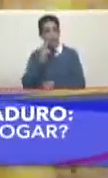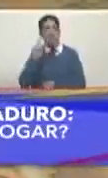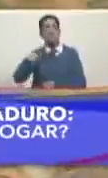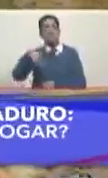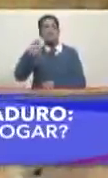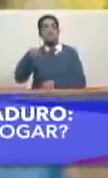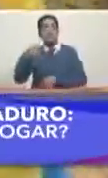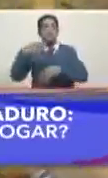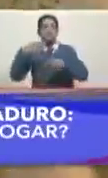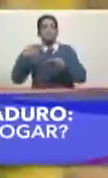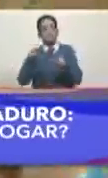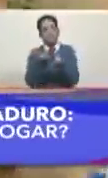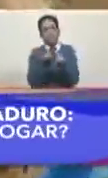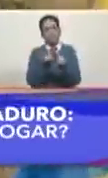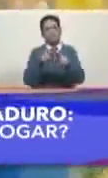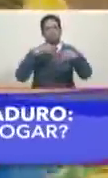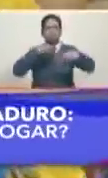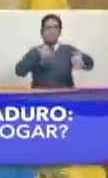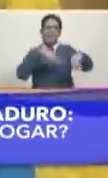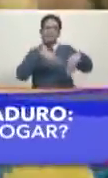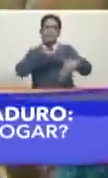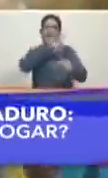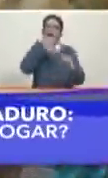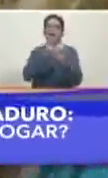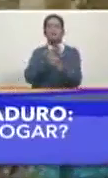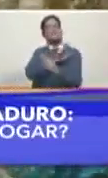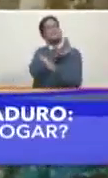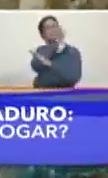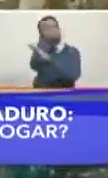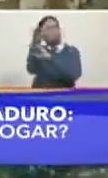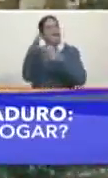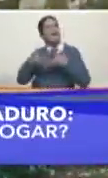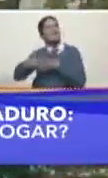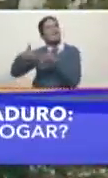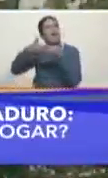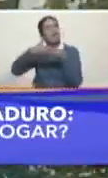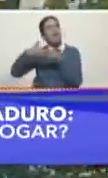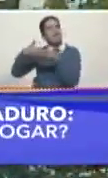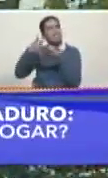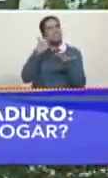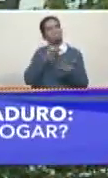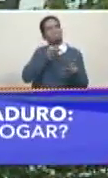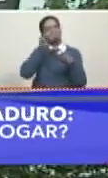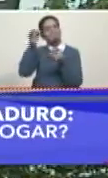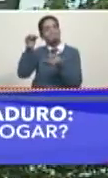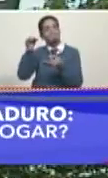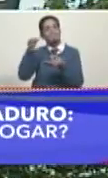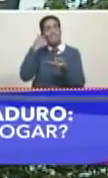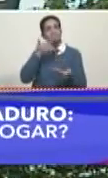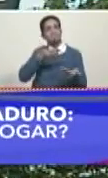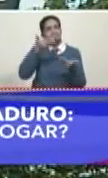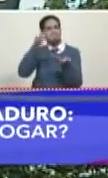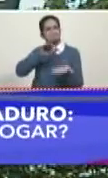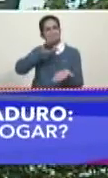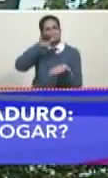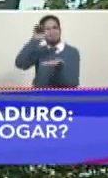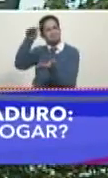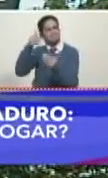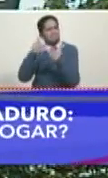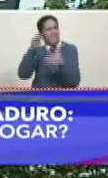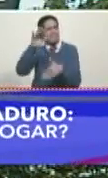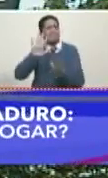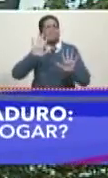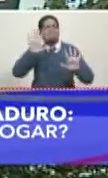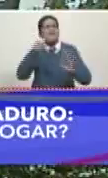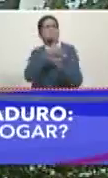hasta Washington. Vamos a ir hasta la Casa Blanca a llevar más de 10 millones de firmas